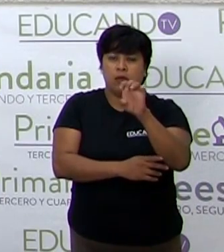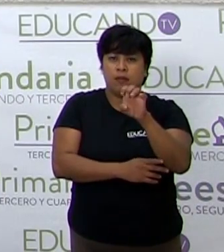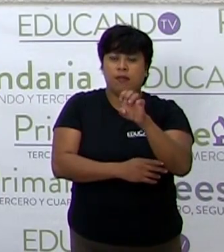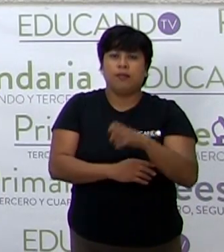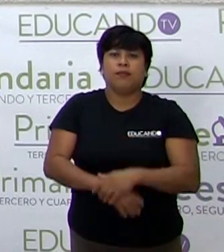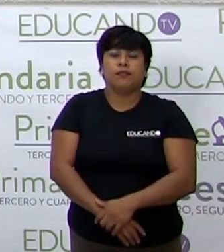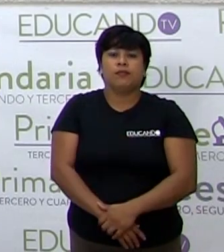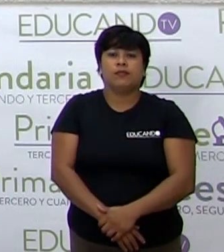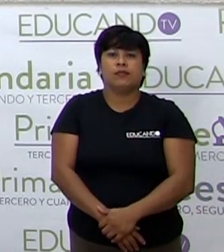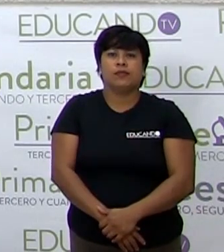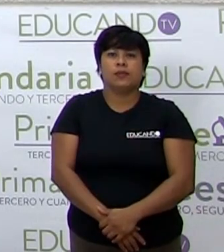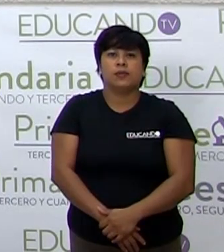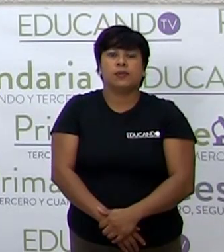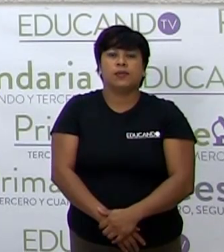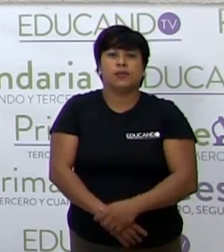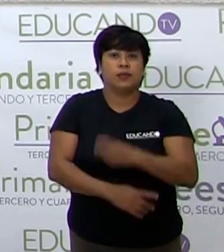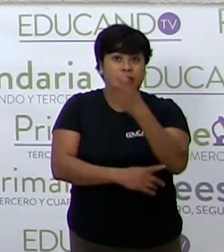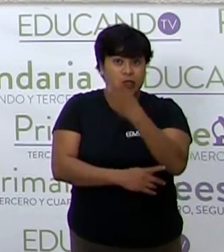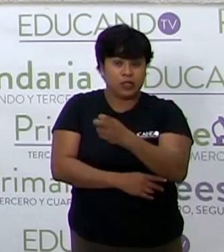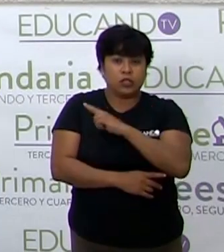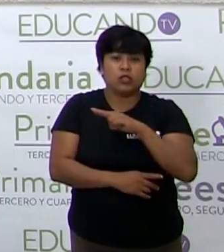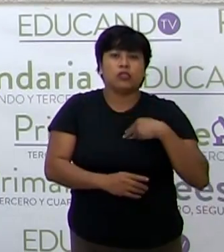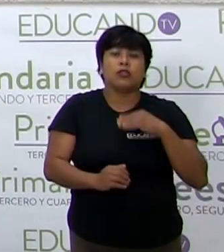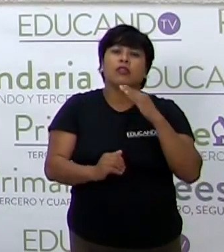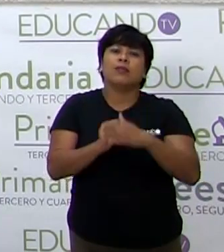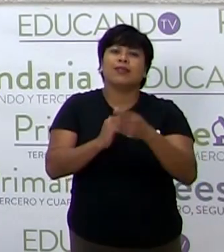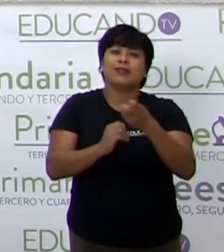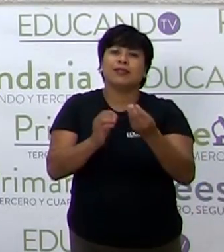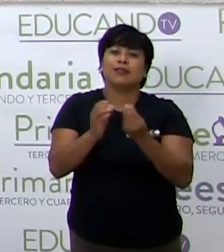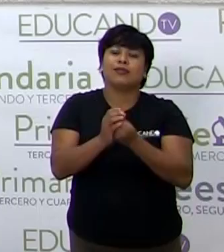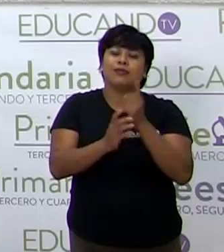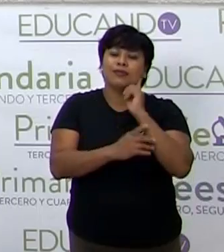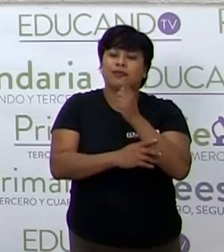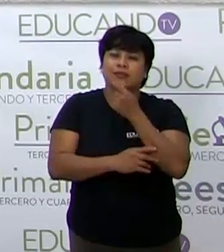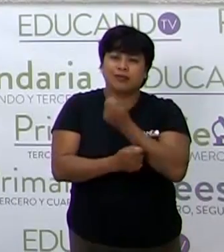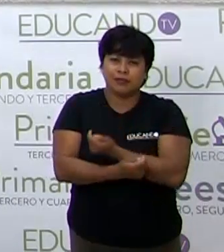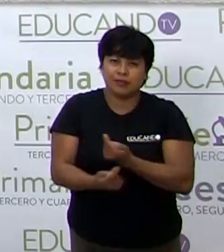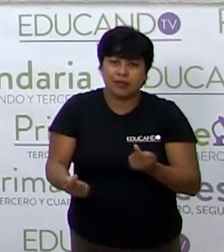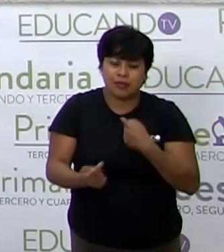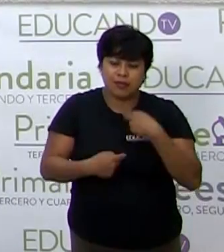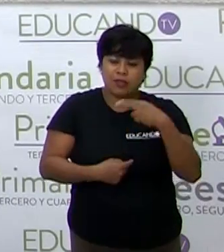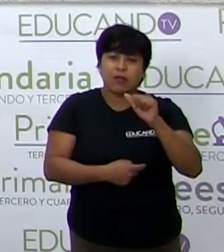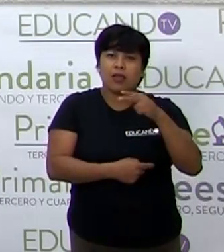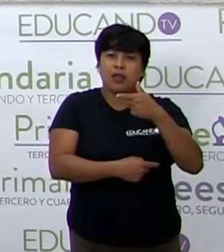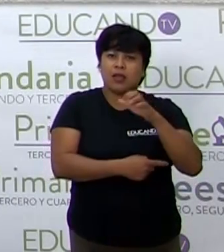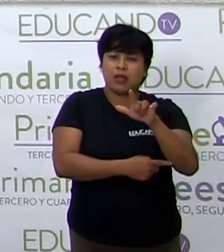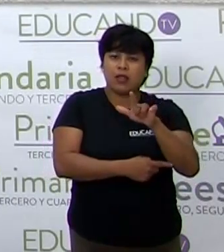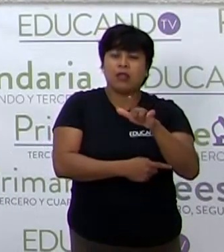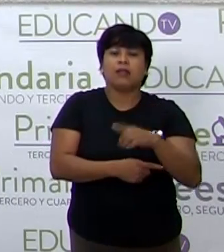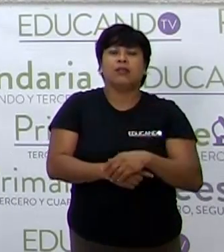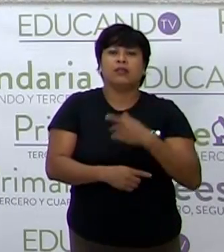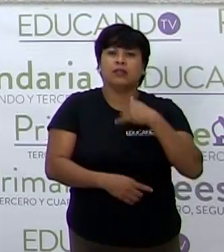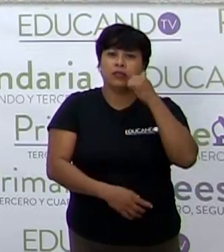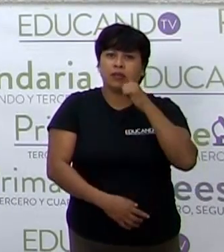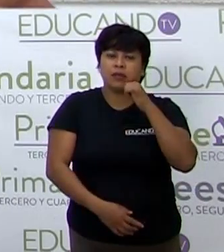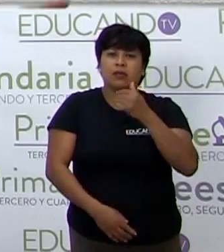romboide. Con esto estamos terminando esta sesión, niños y niñas. Mi nombre es Ángel Fernando y